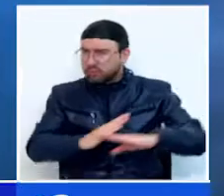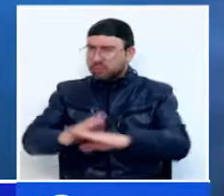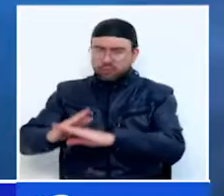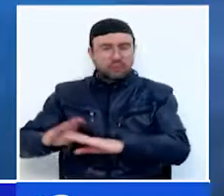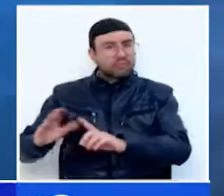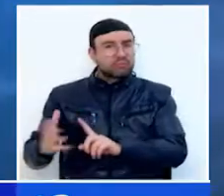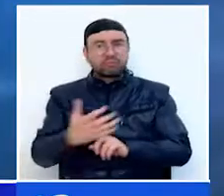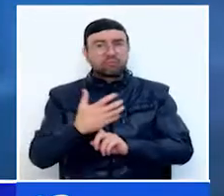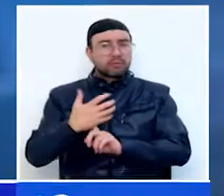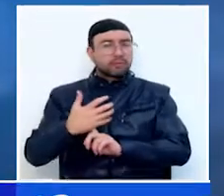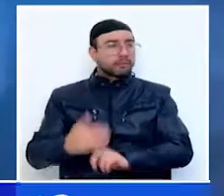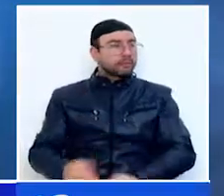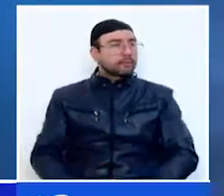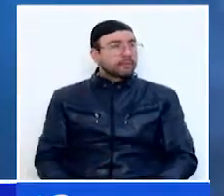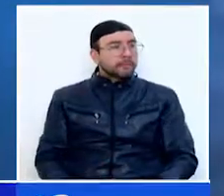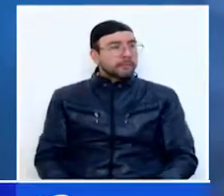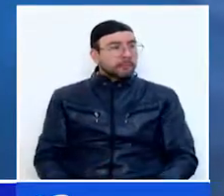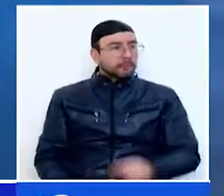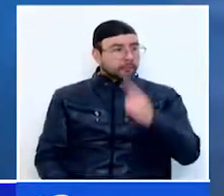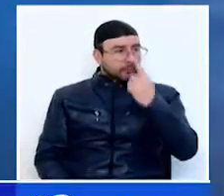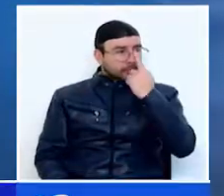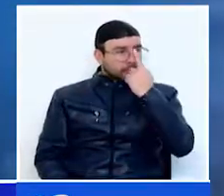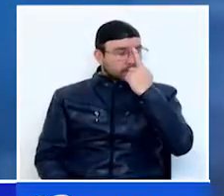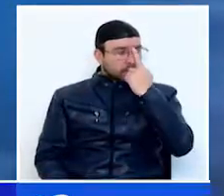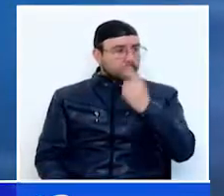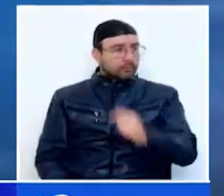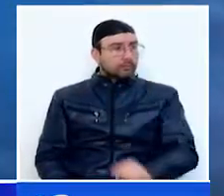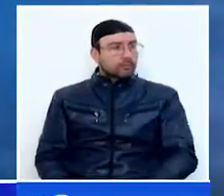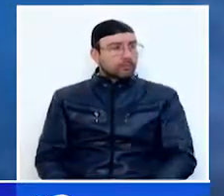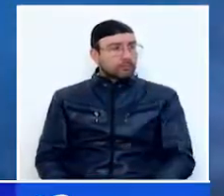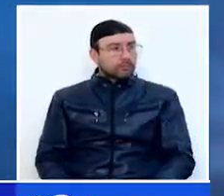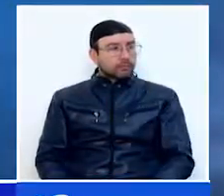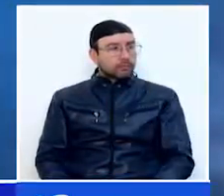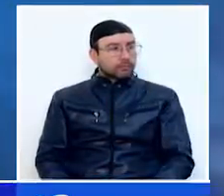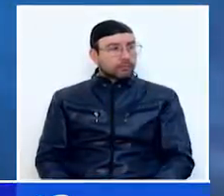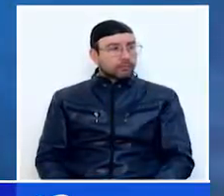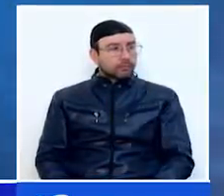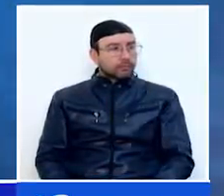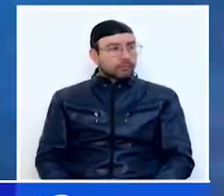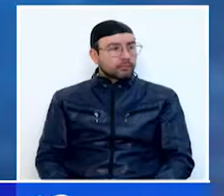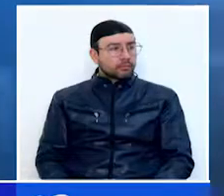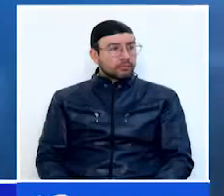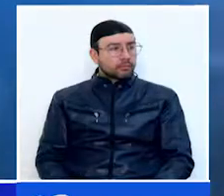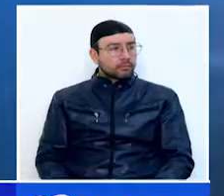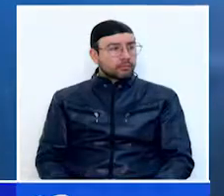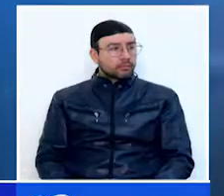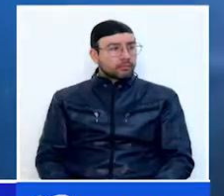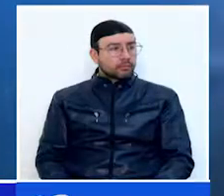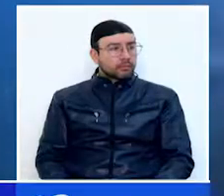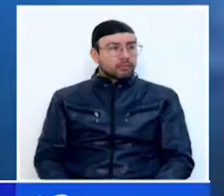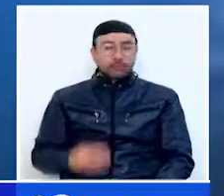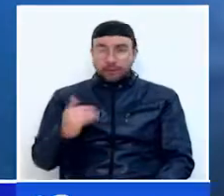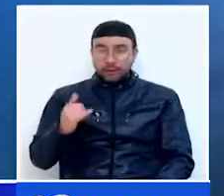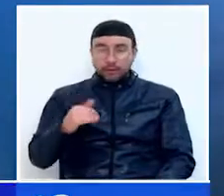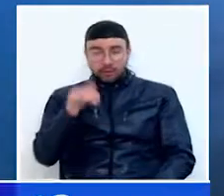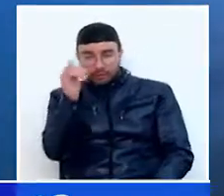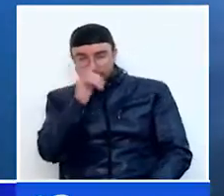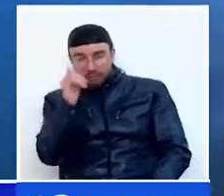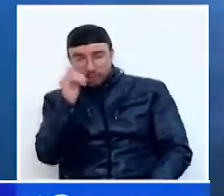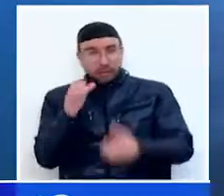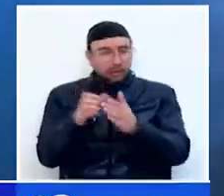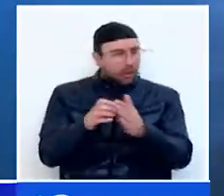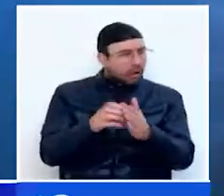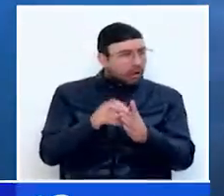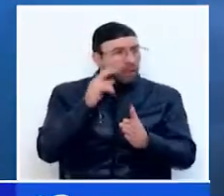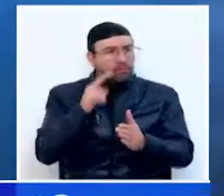¡Sáquelos para allá! ¡Sáquelos! ¡Que no vamos a aprender entre nosotros más si van pacíficos! Este video de la banda Trabuca evidenció